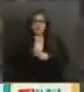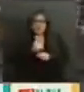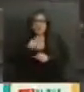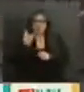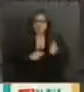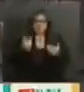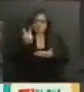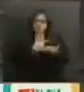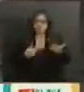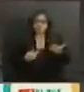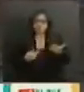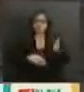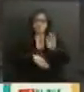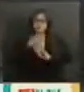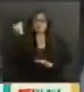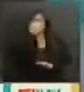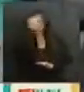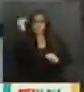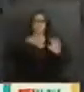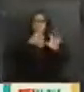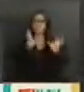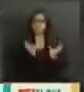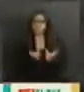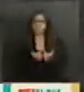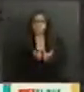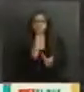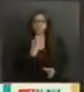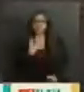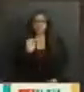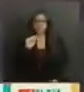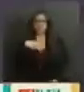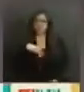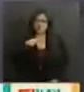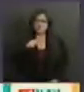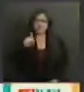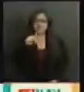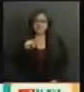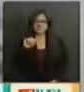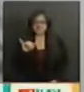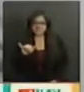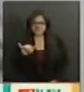urbano más famoso del mundo, Banksy. ¡Vamos!